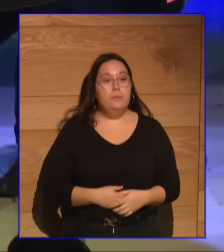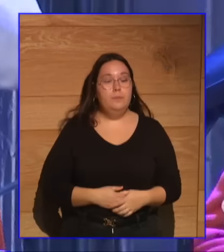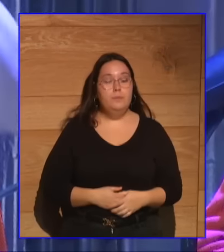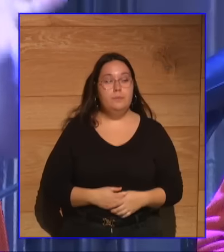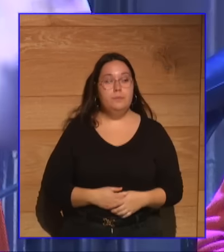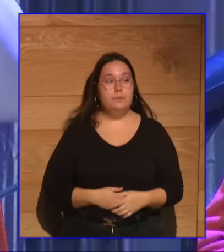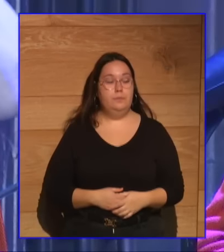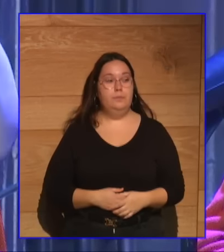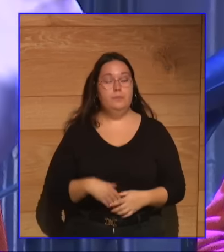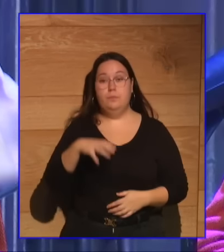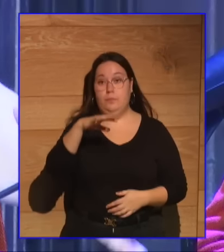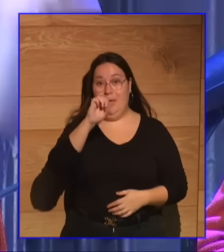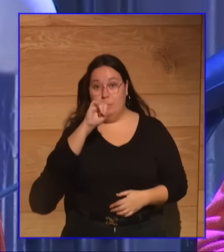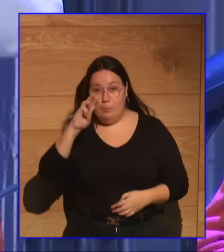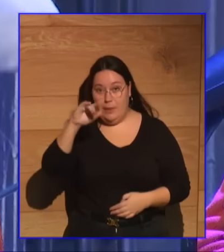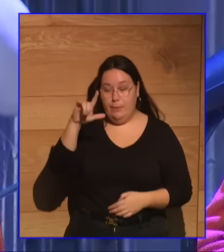vamos, sí. Spielberg,